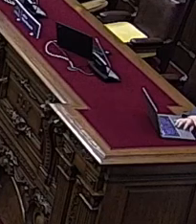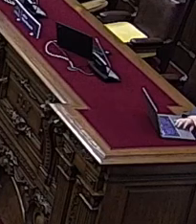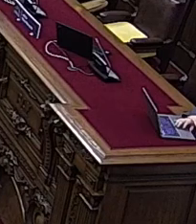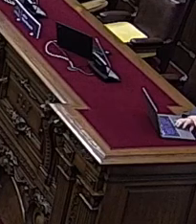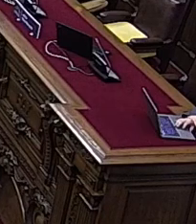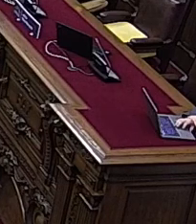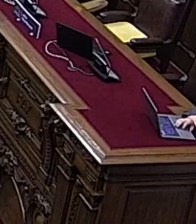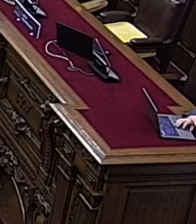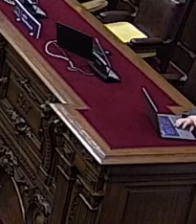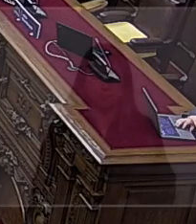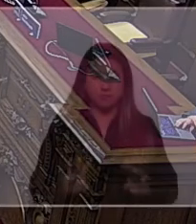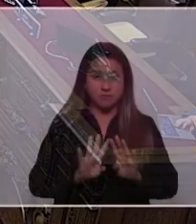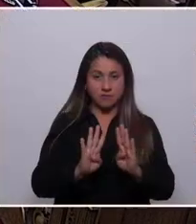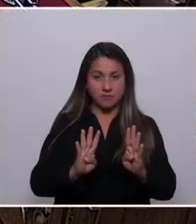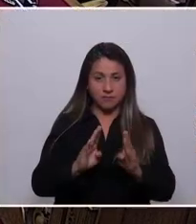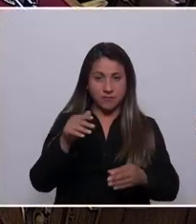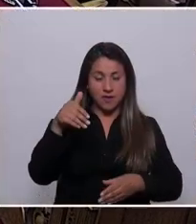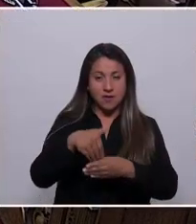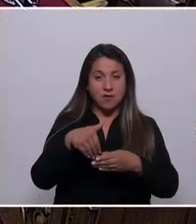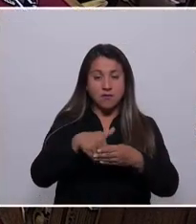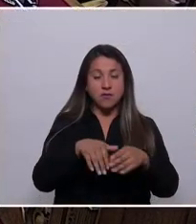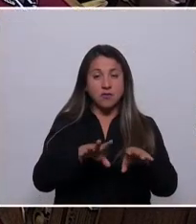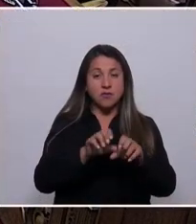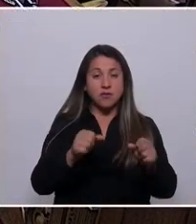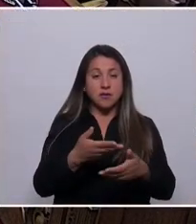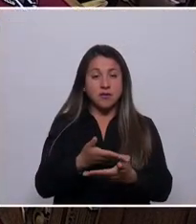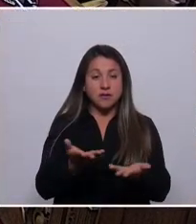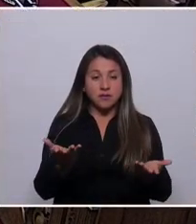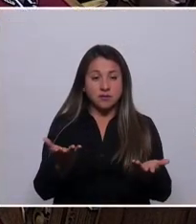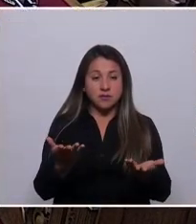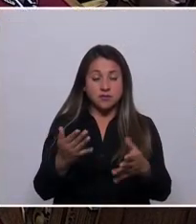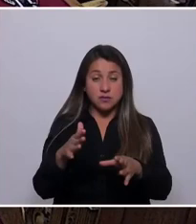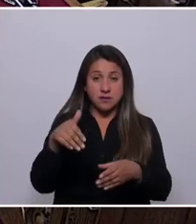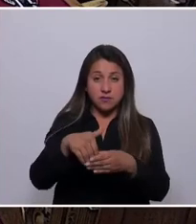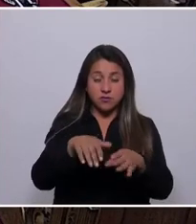¿Han emitido su voto, señoras y señores convencionales?